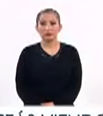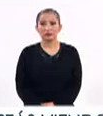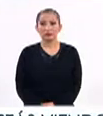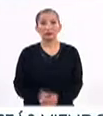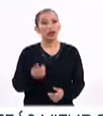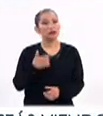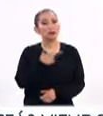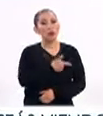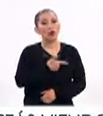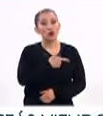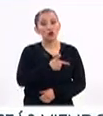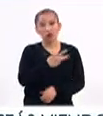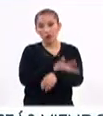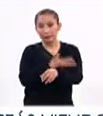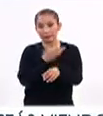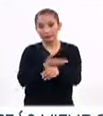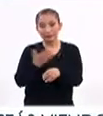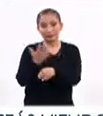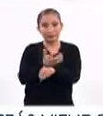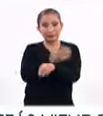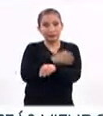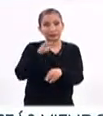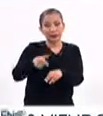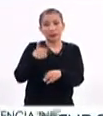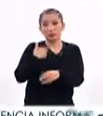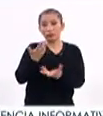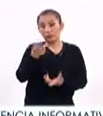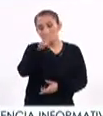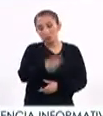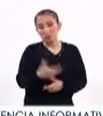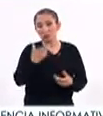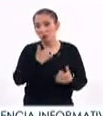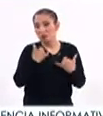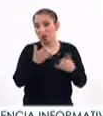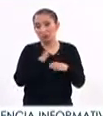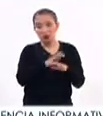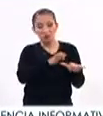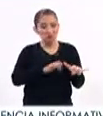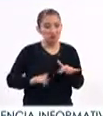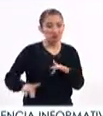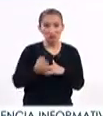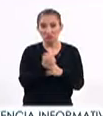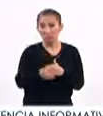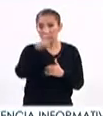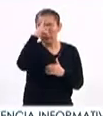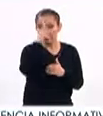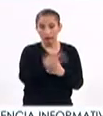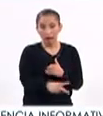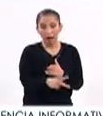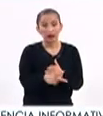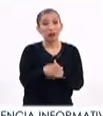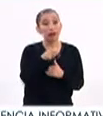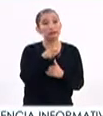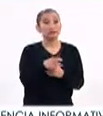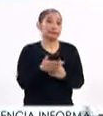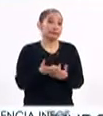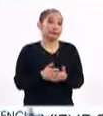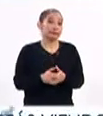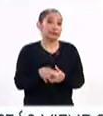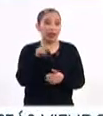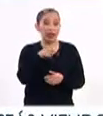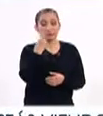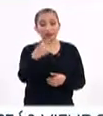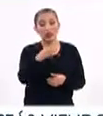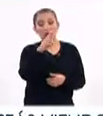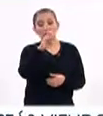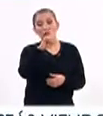Así es, y es un placer, un honor que esté con nosotros uno de los pianistas jóvenes más destacados, mexicano, y que bueno, él